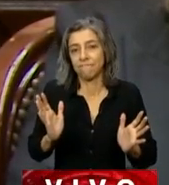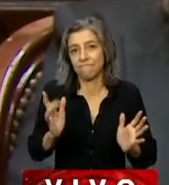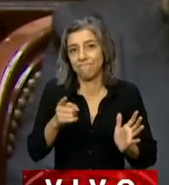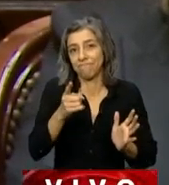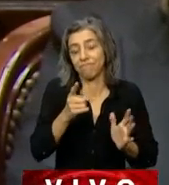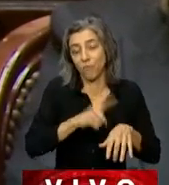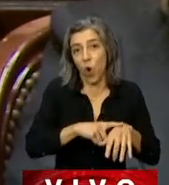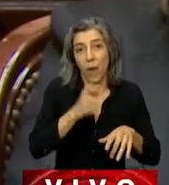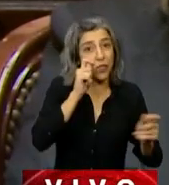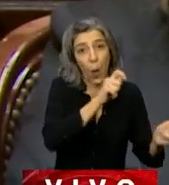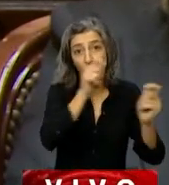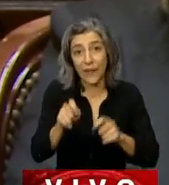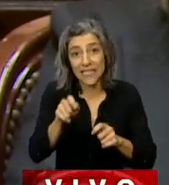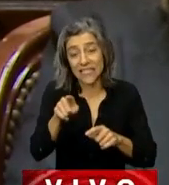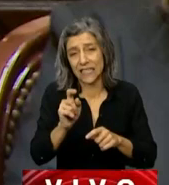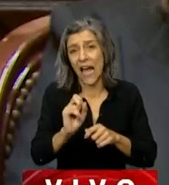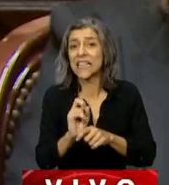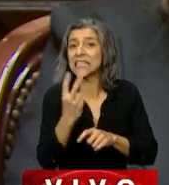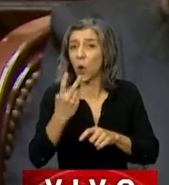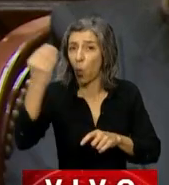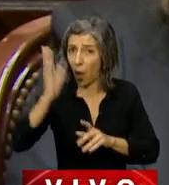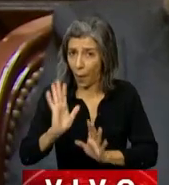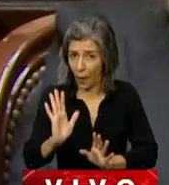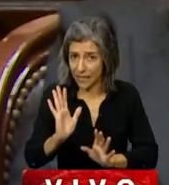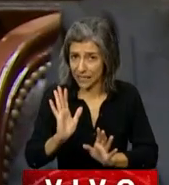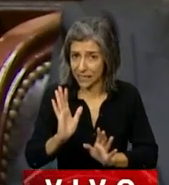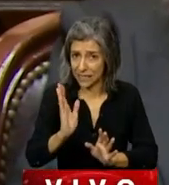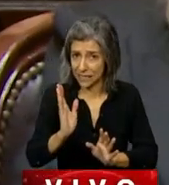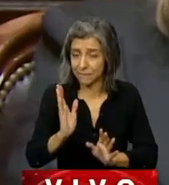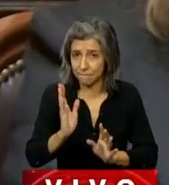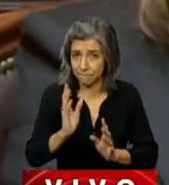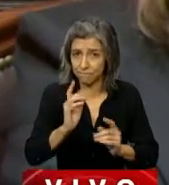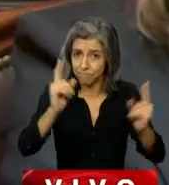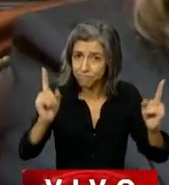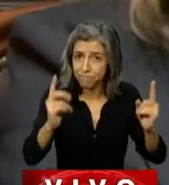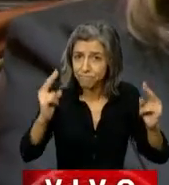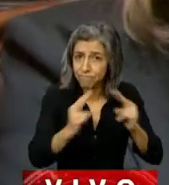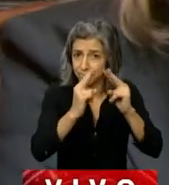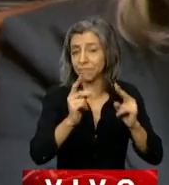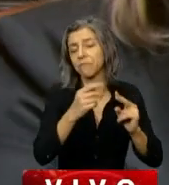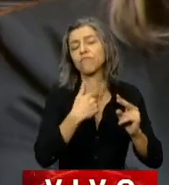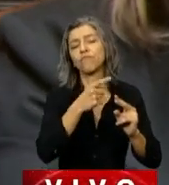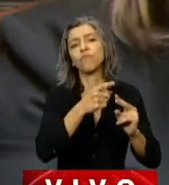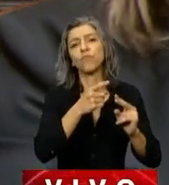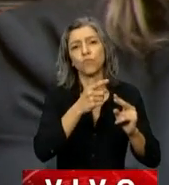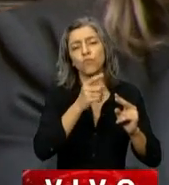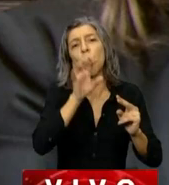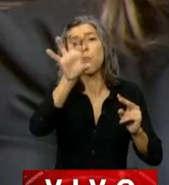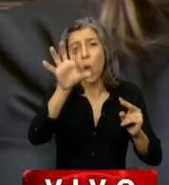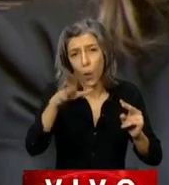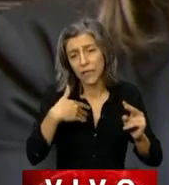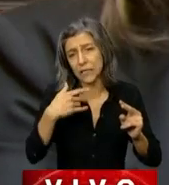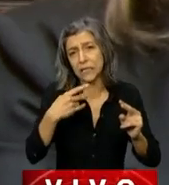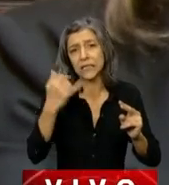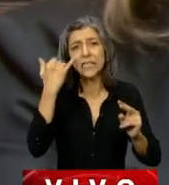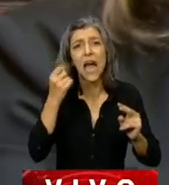Esta visita, que es la segunda que hace el presidente, es la segunda vez que va a la provincia, no que visita a los jujeños ni al pueblo de